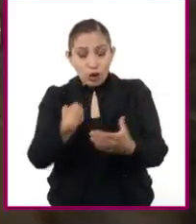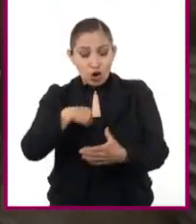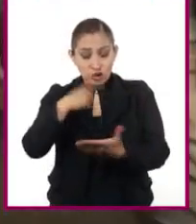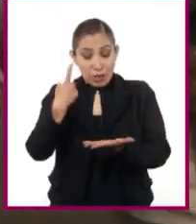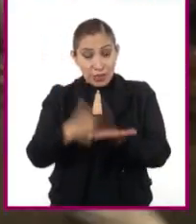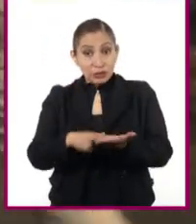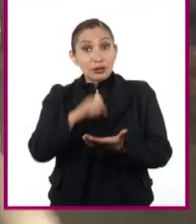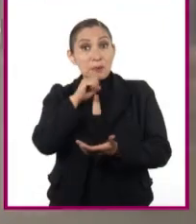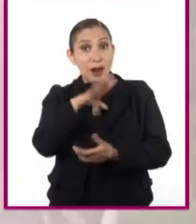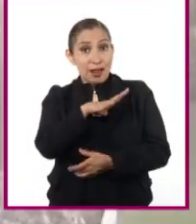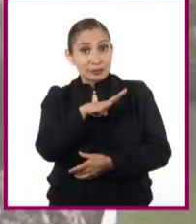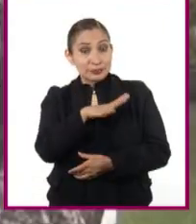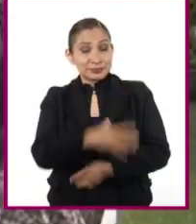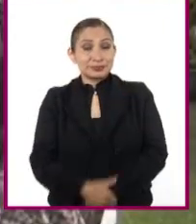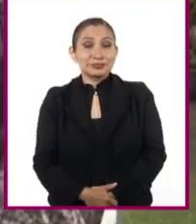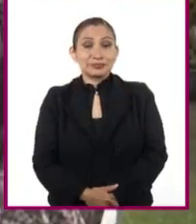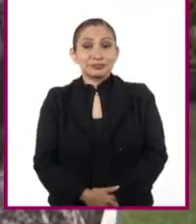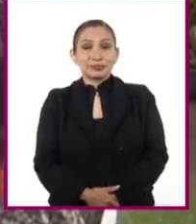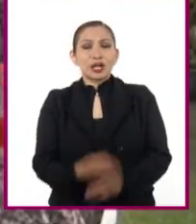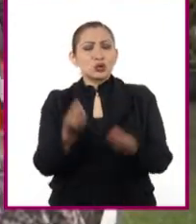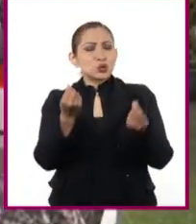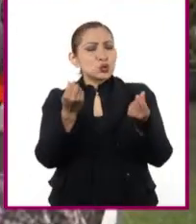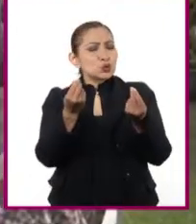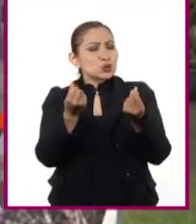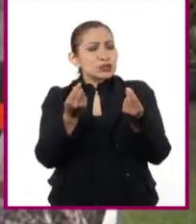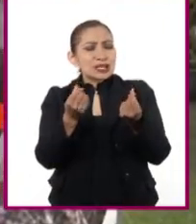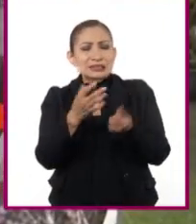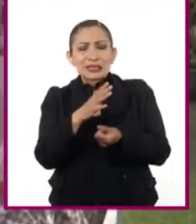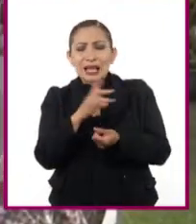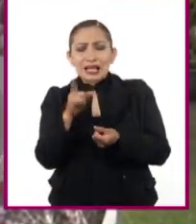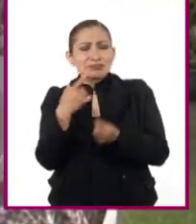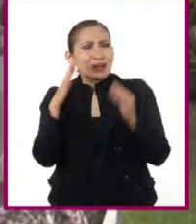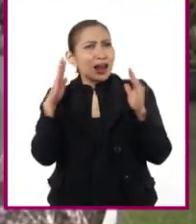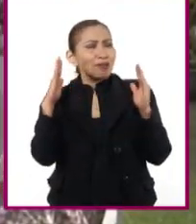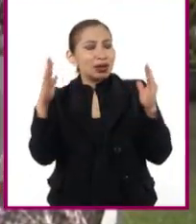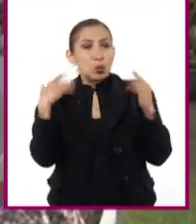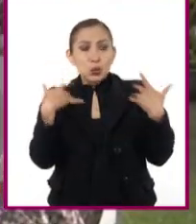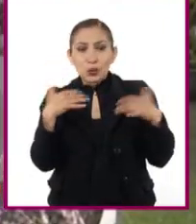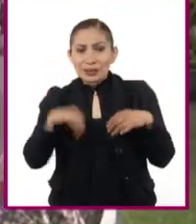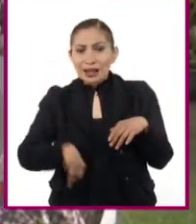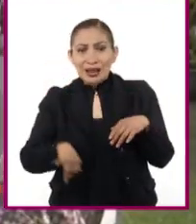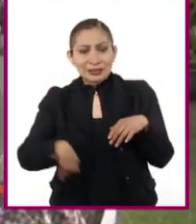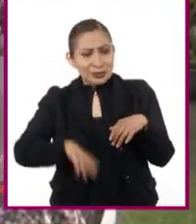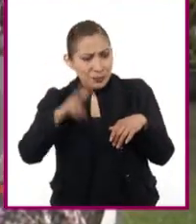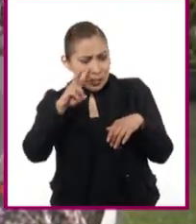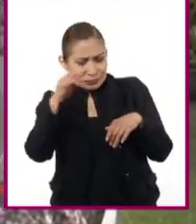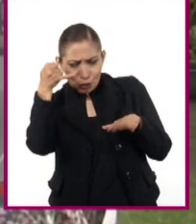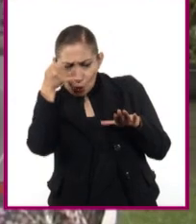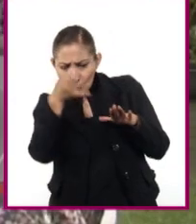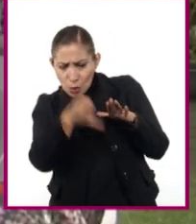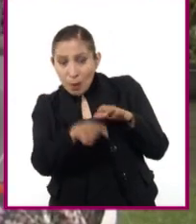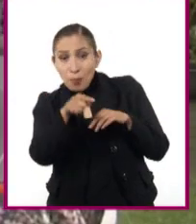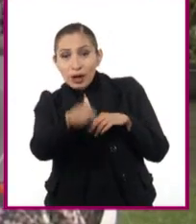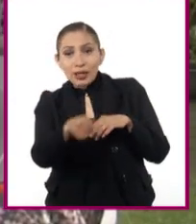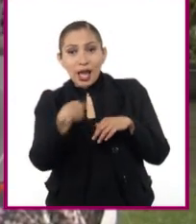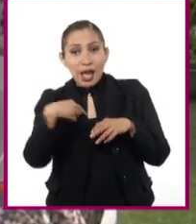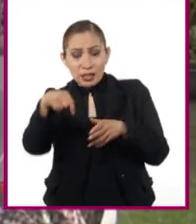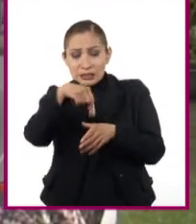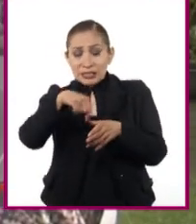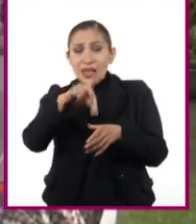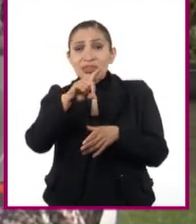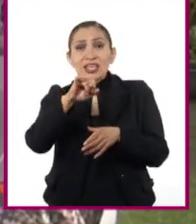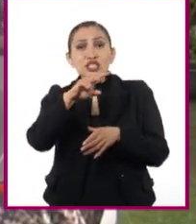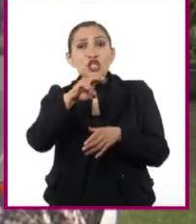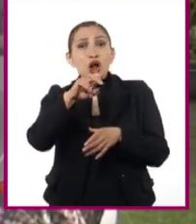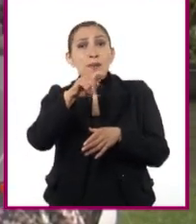nosotros, los seres vivos. Es una sustancia fabulosa y fascinante si la vemos con mucho detenimiento, porque es el disolvente